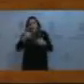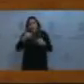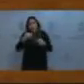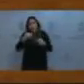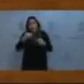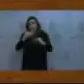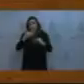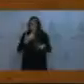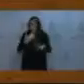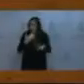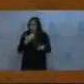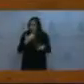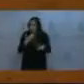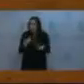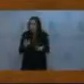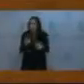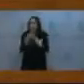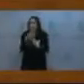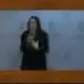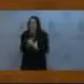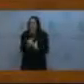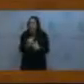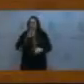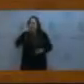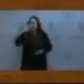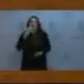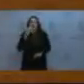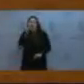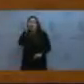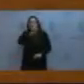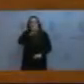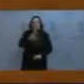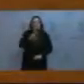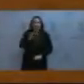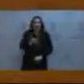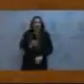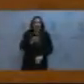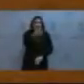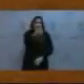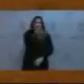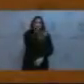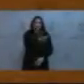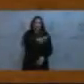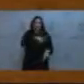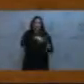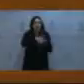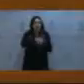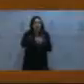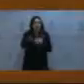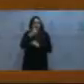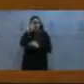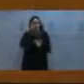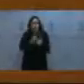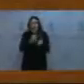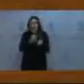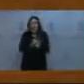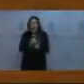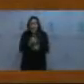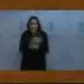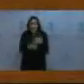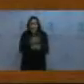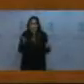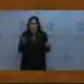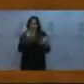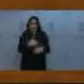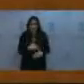desde luego, no sé si pesimista o no, pero desde luego lo que ustedes son, al menos su gestión es una gestión necia y absolutamente ineficaz. Porque